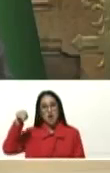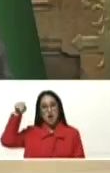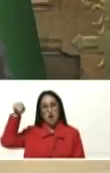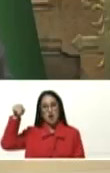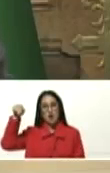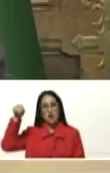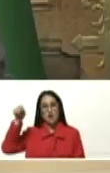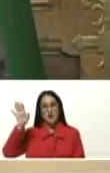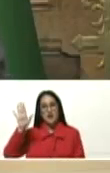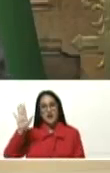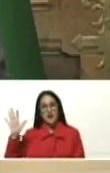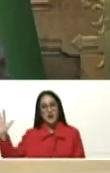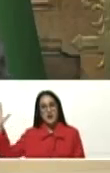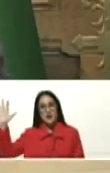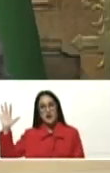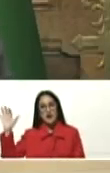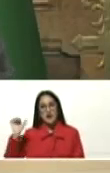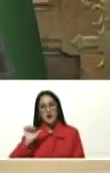noroccidental del África